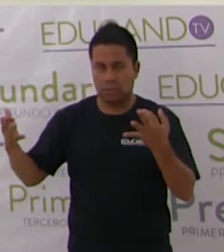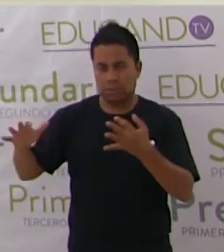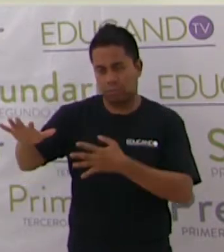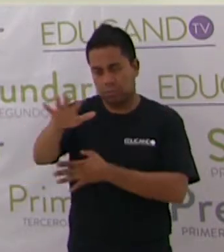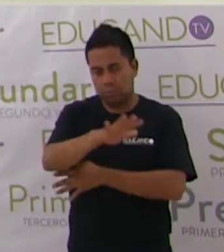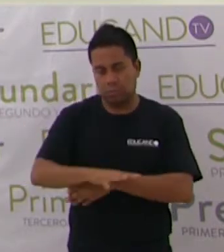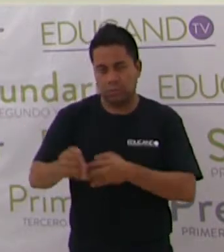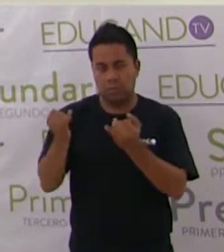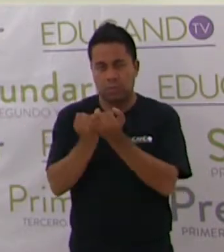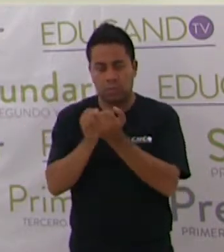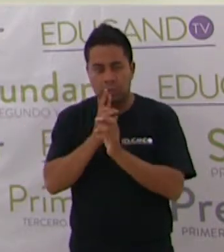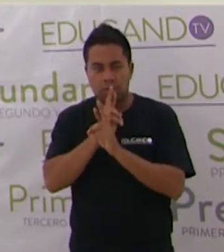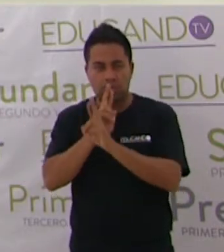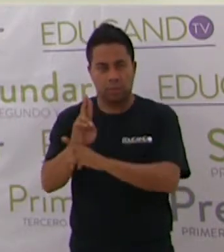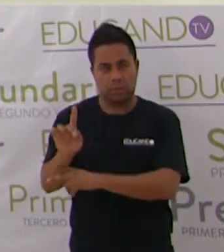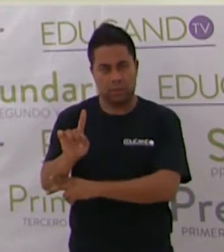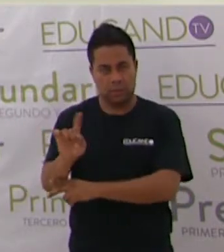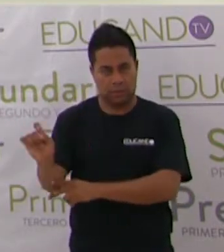100